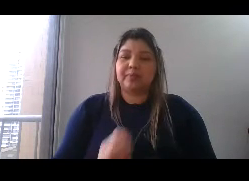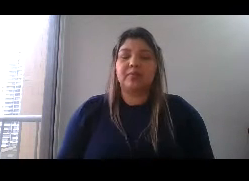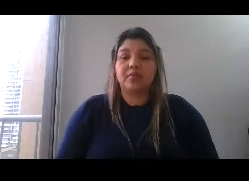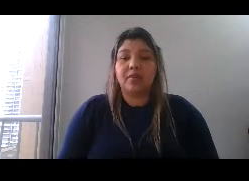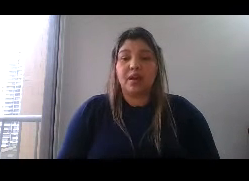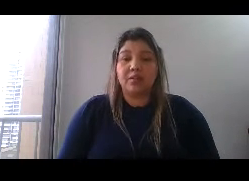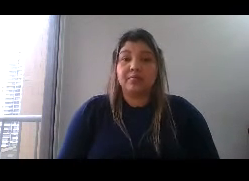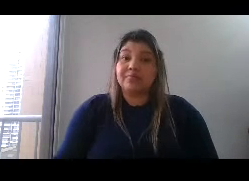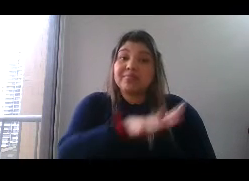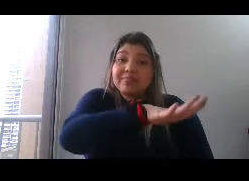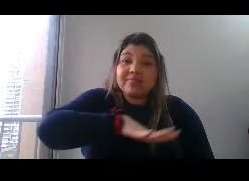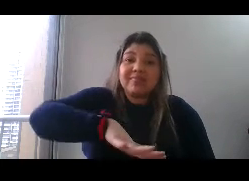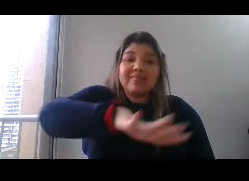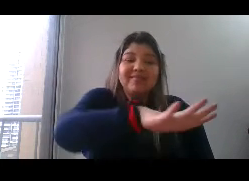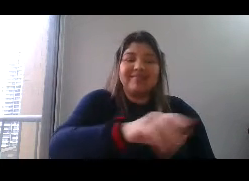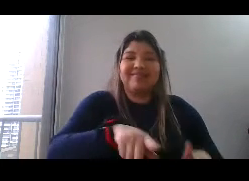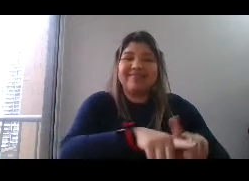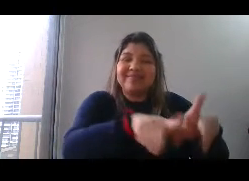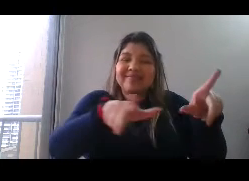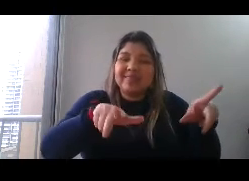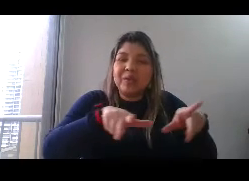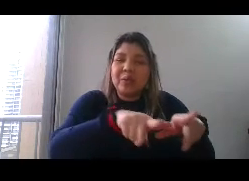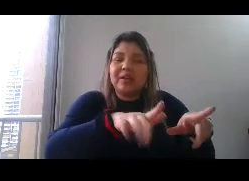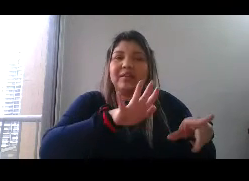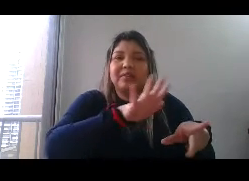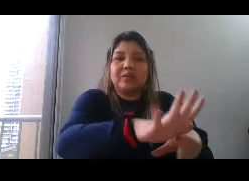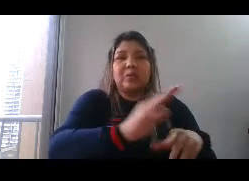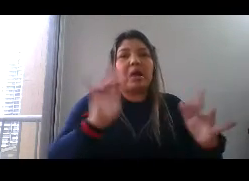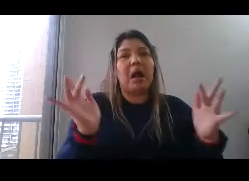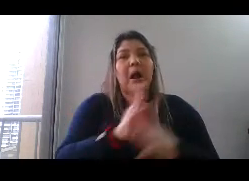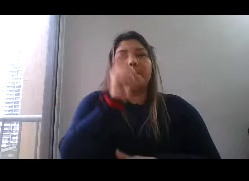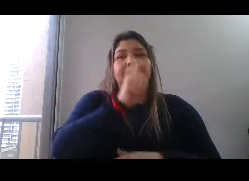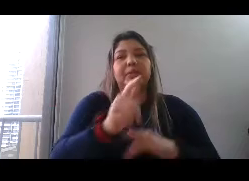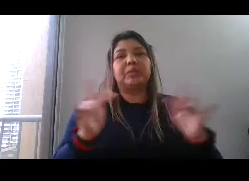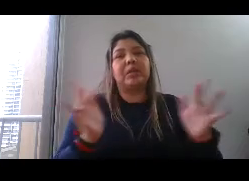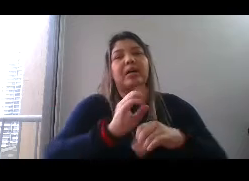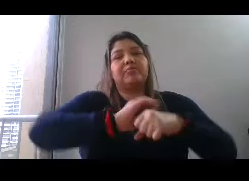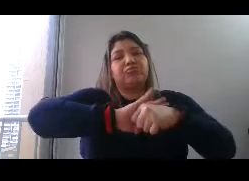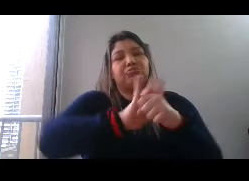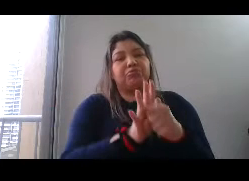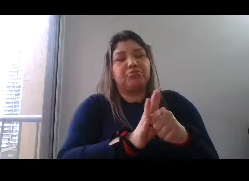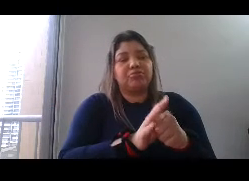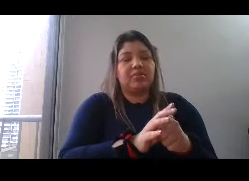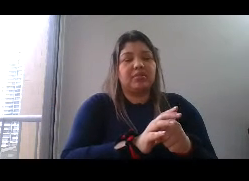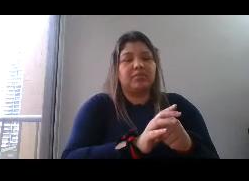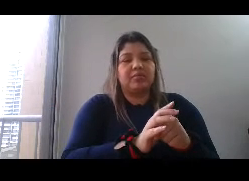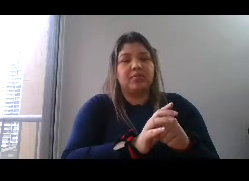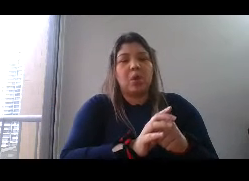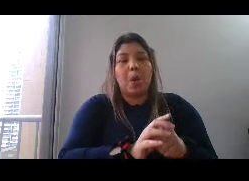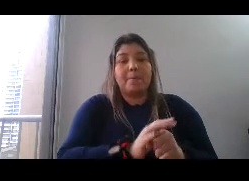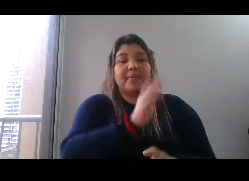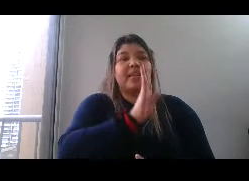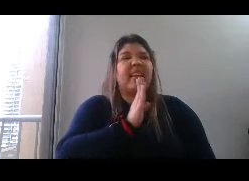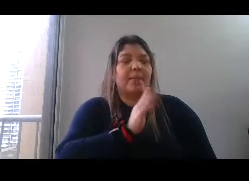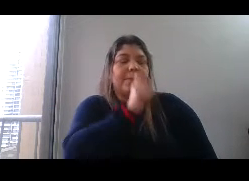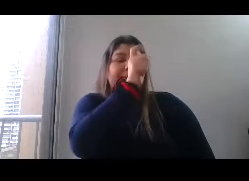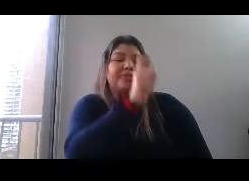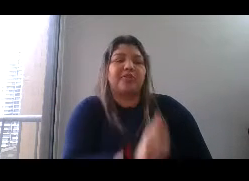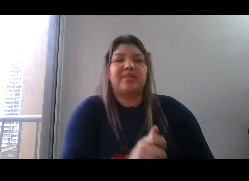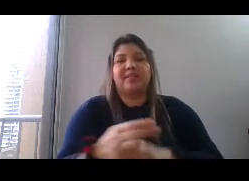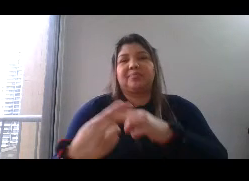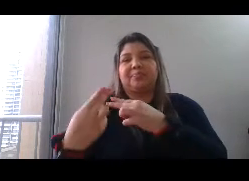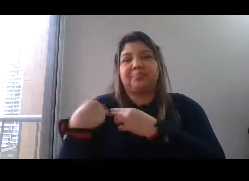atención definida, el paciente debe ser atendido por el profesional encargado, se le